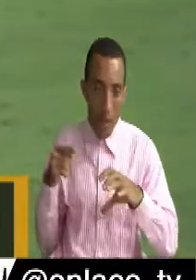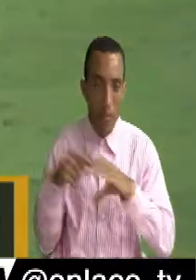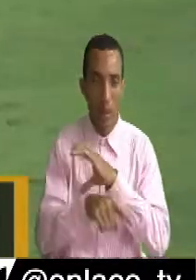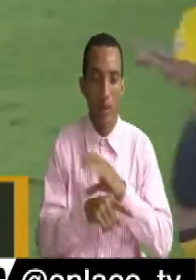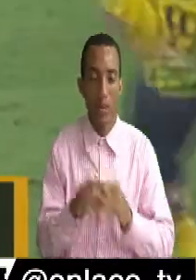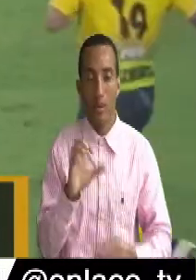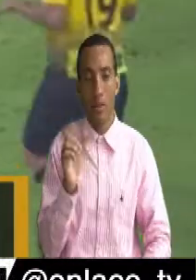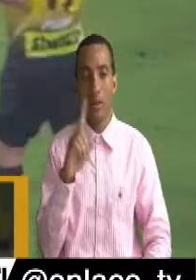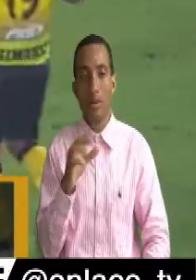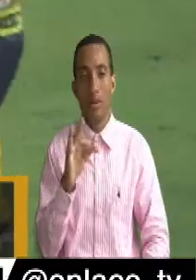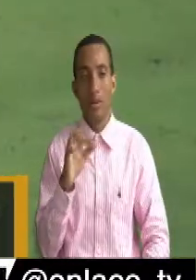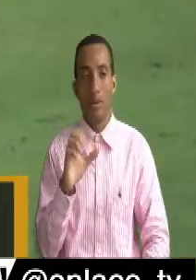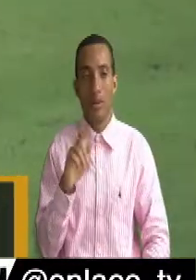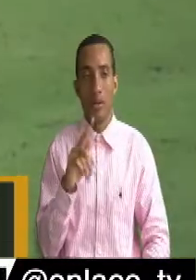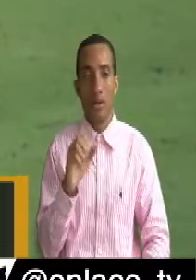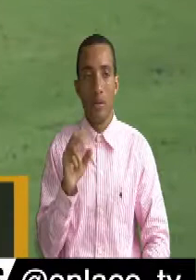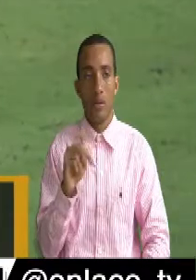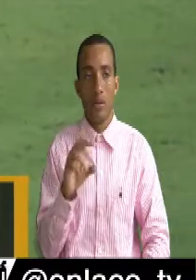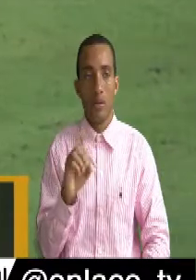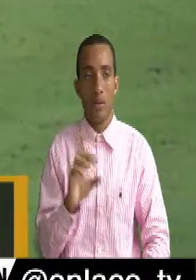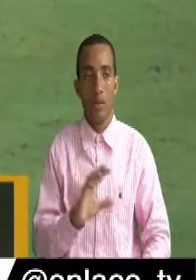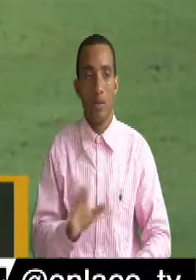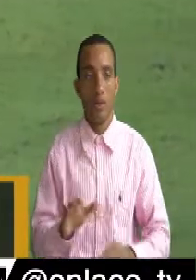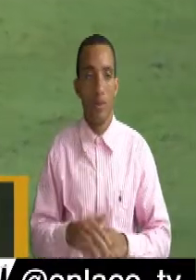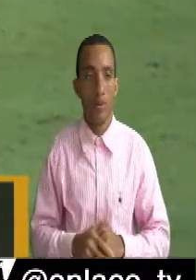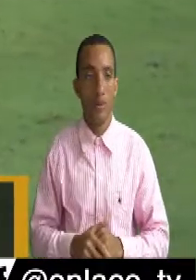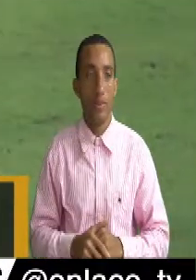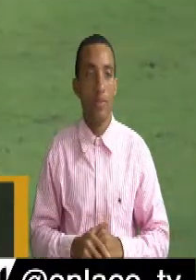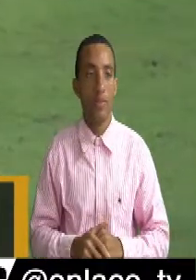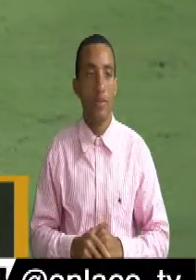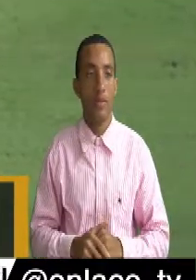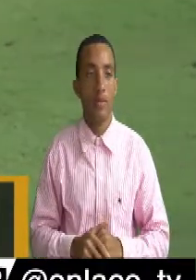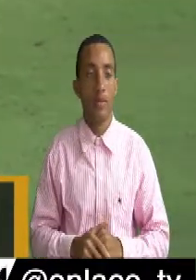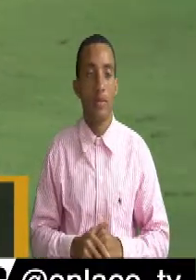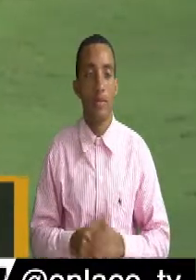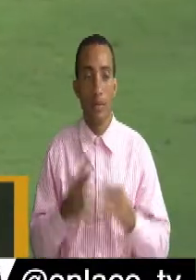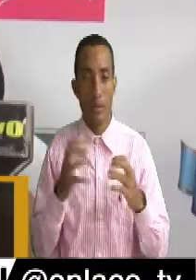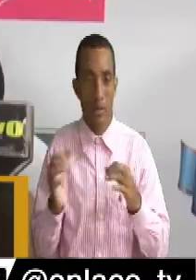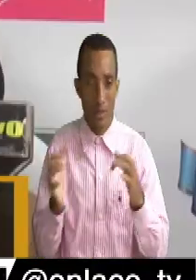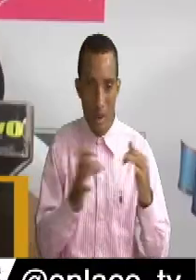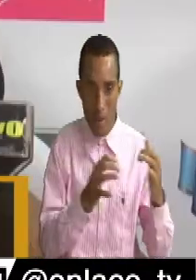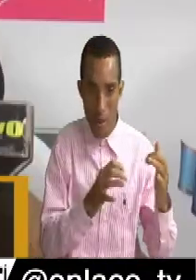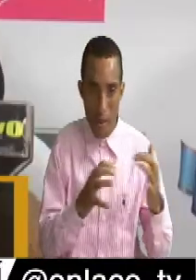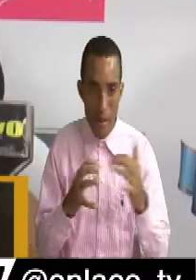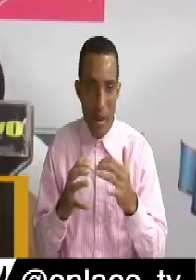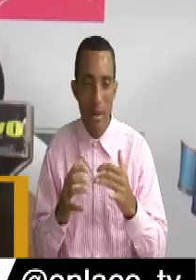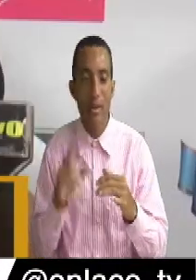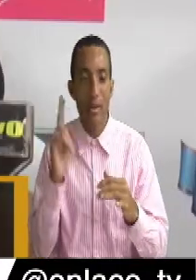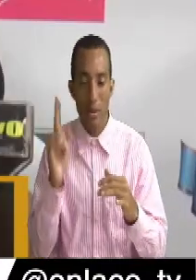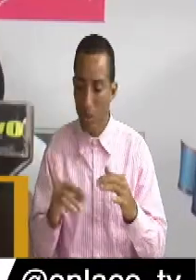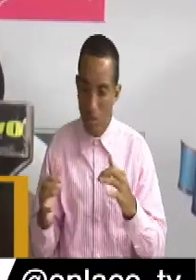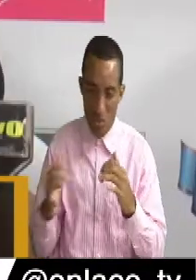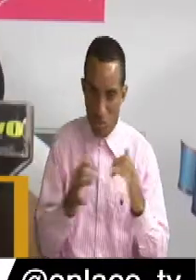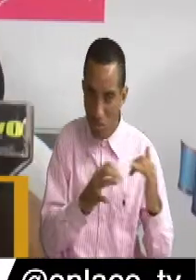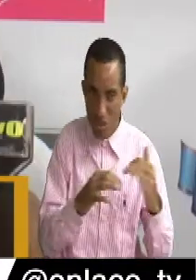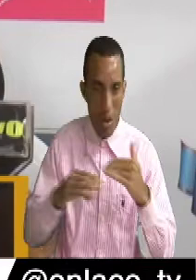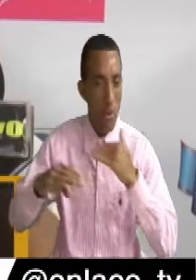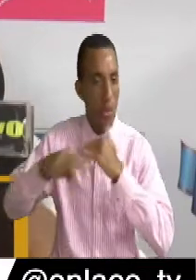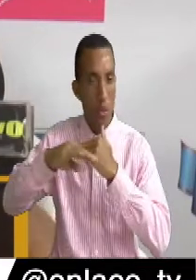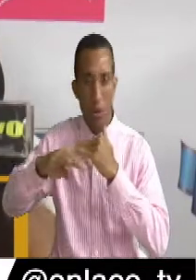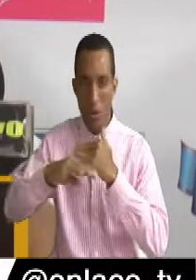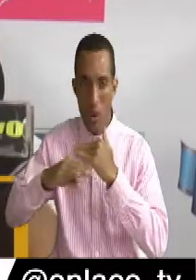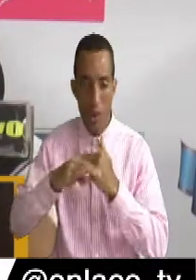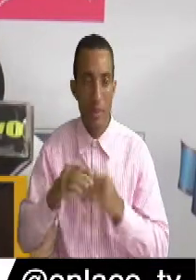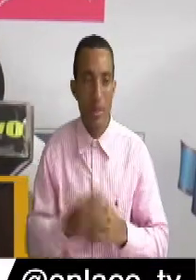1-0 que le dio tranquilidad a la Máquina Amarilla. Hicimos jugar mano a mano en la parte complementaria también, y en una opción de